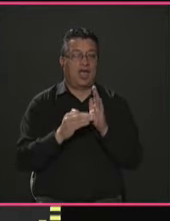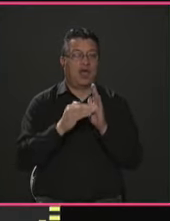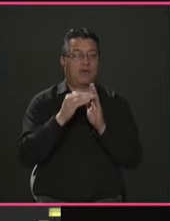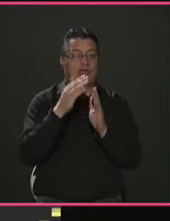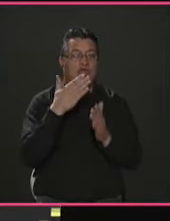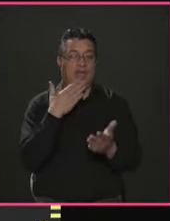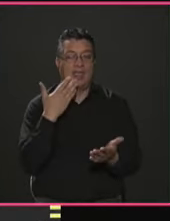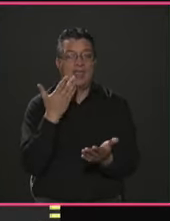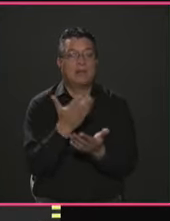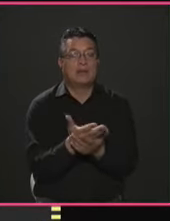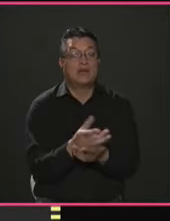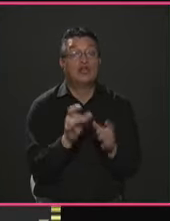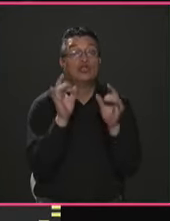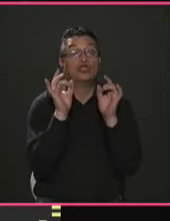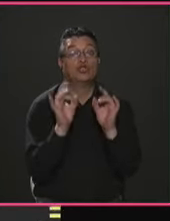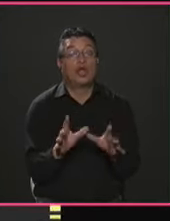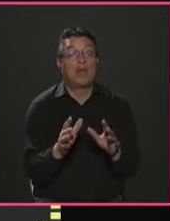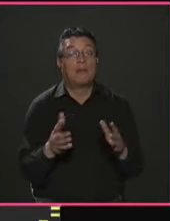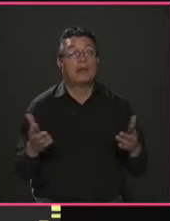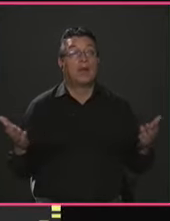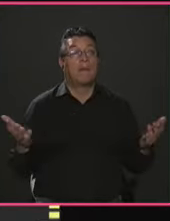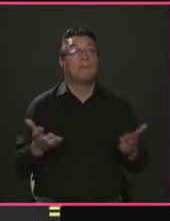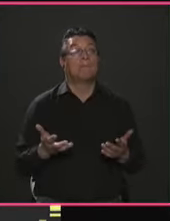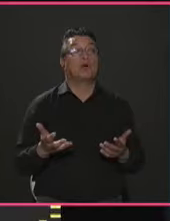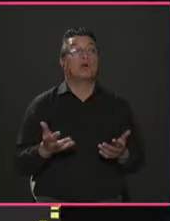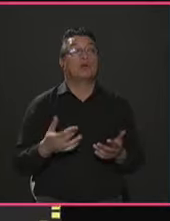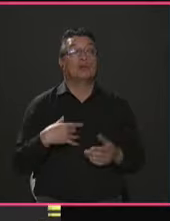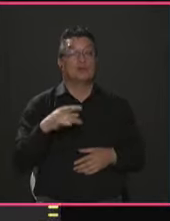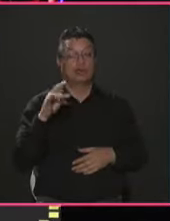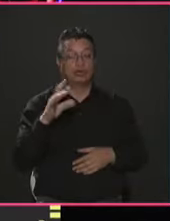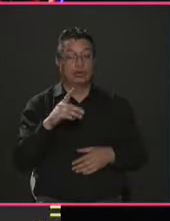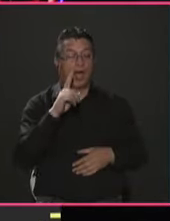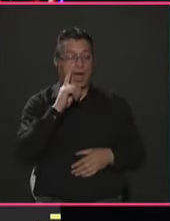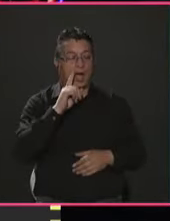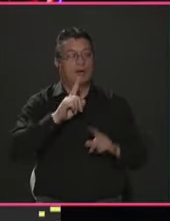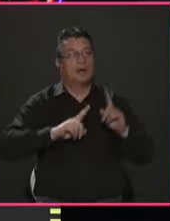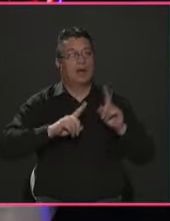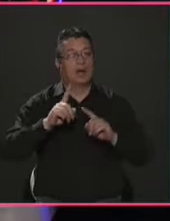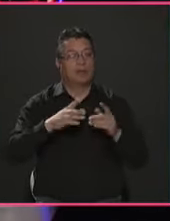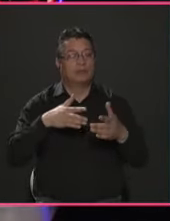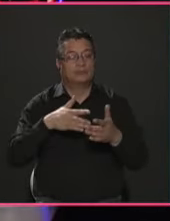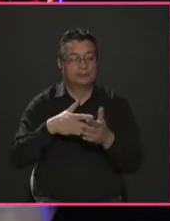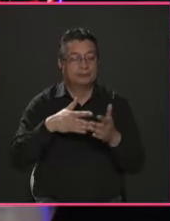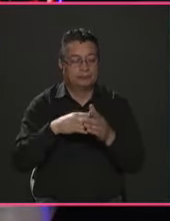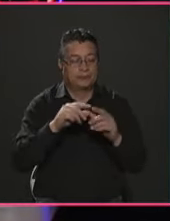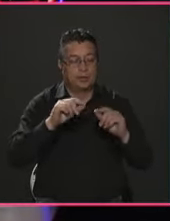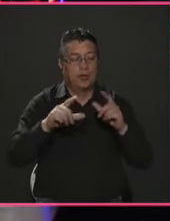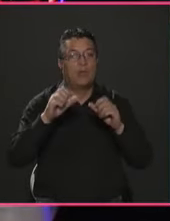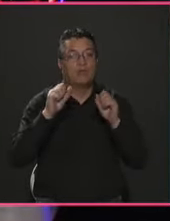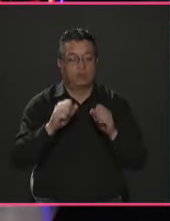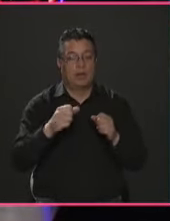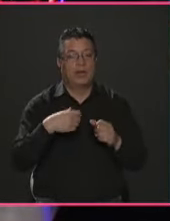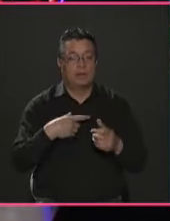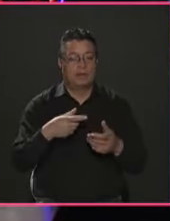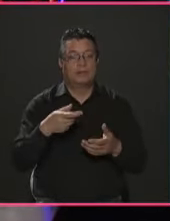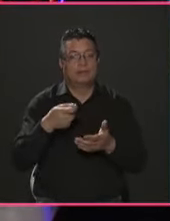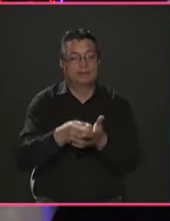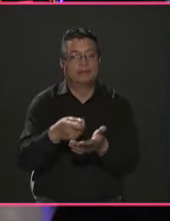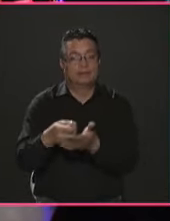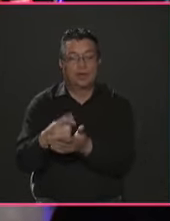demanda Simplemente porque solamente hay cierta cantidad limitada de contenido que uno puede consumir en